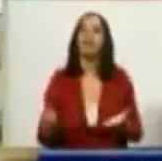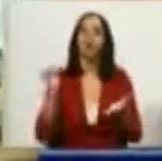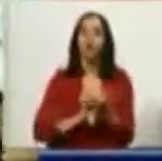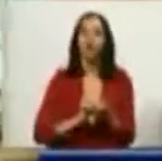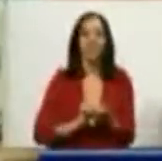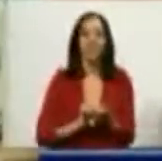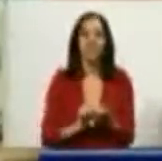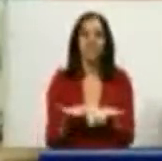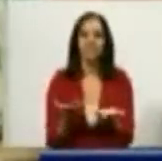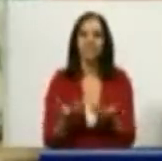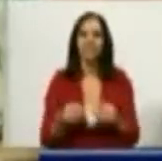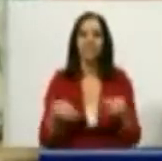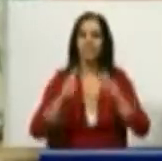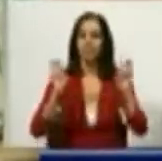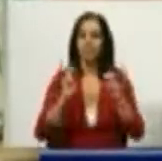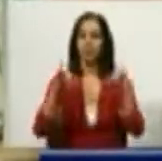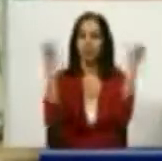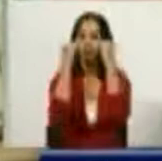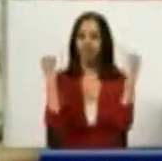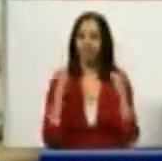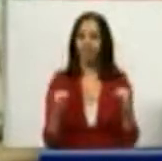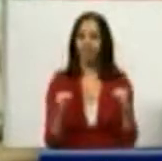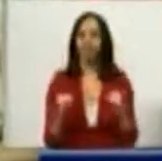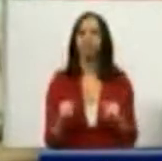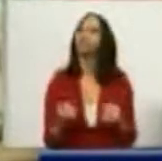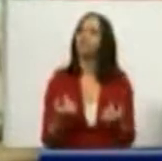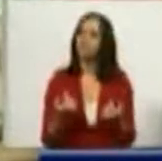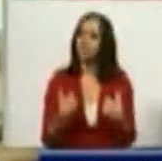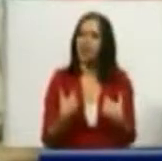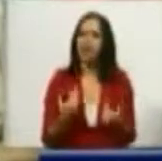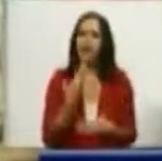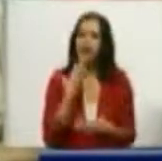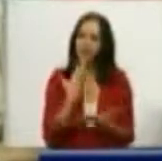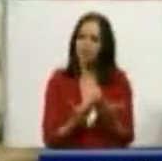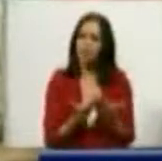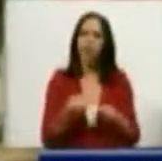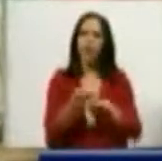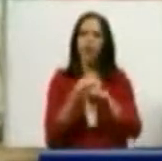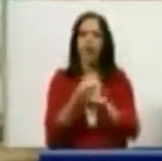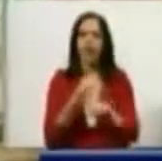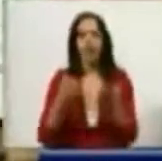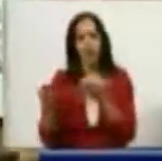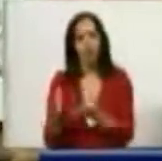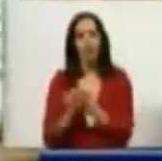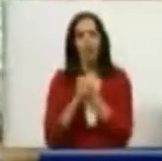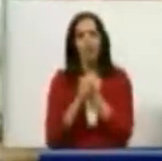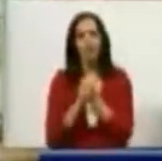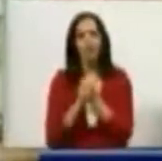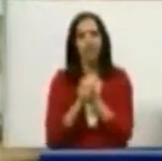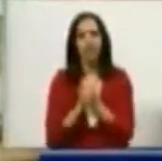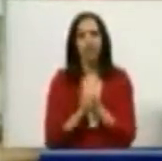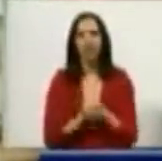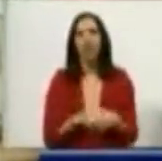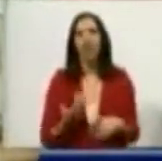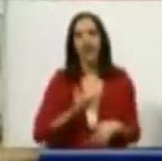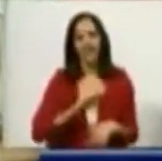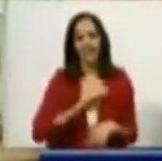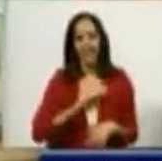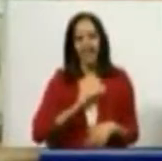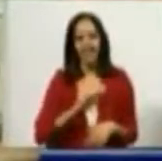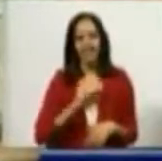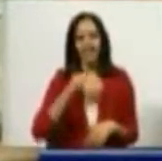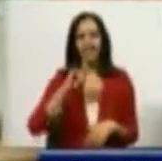de la felicidad y agradecido como gobernante al lado de mi compañero José Alejandro Terán